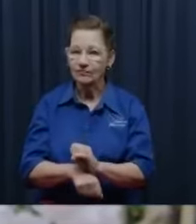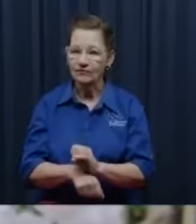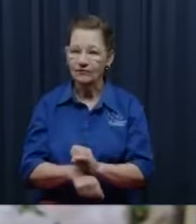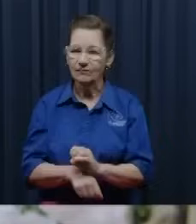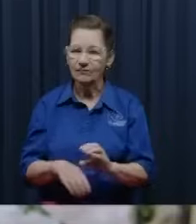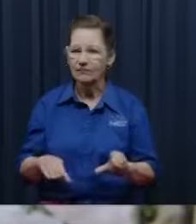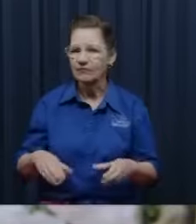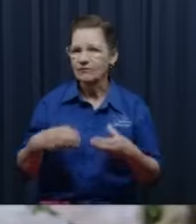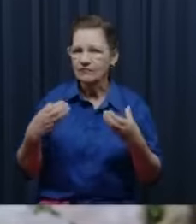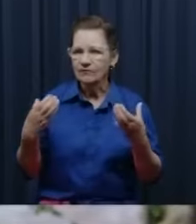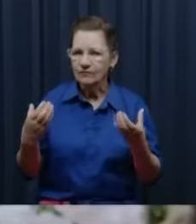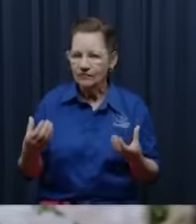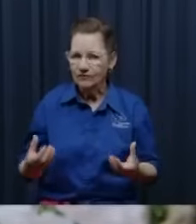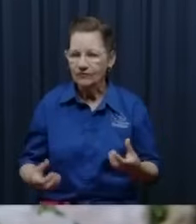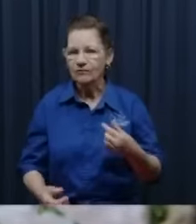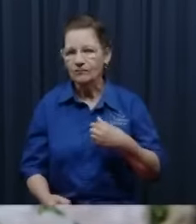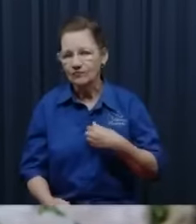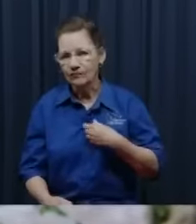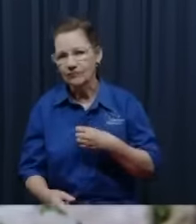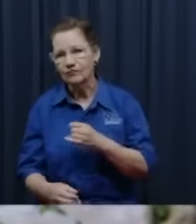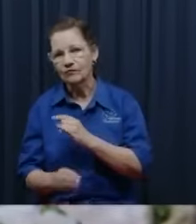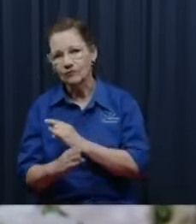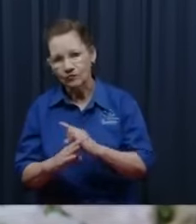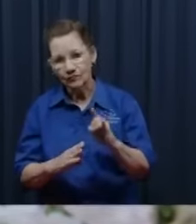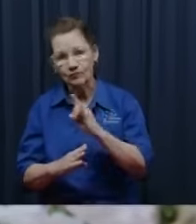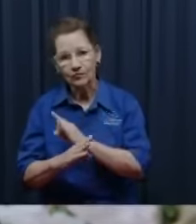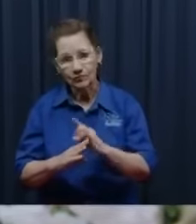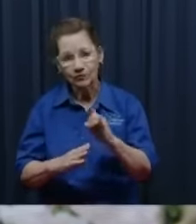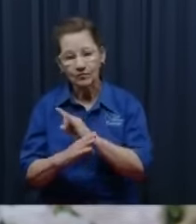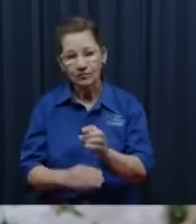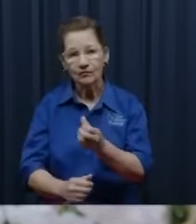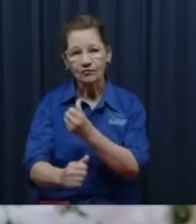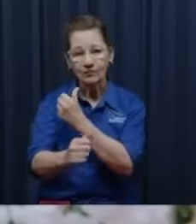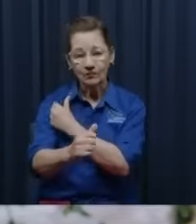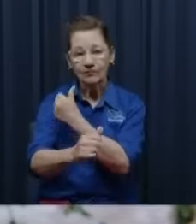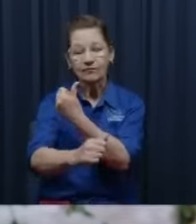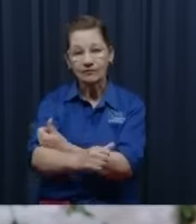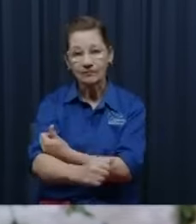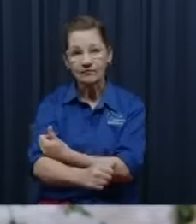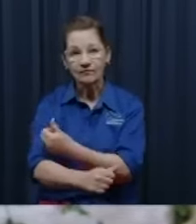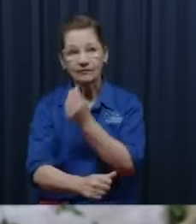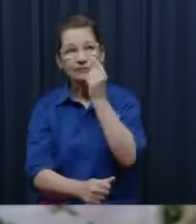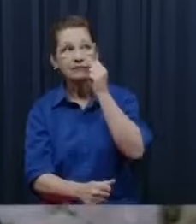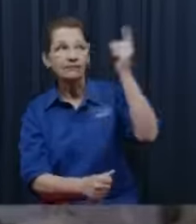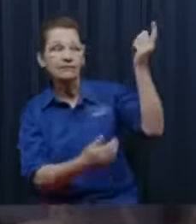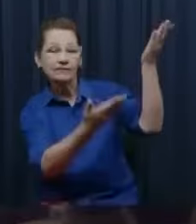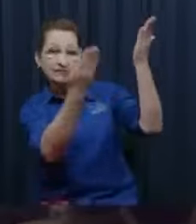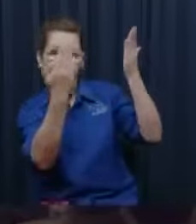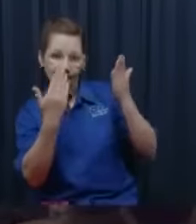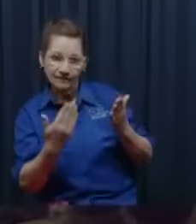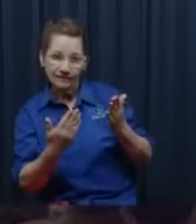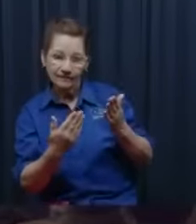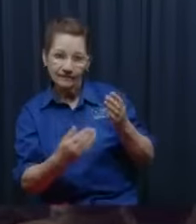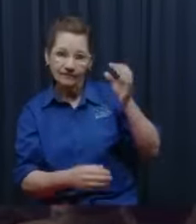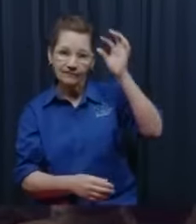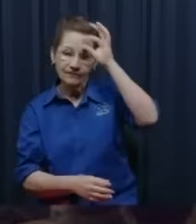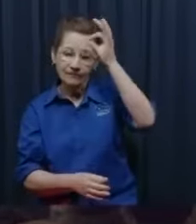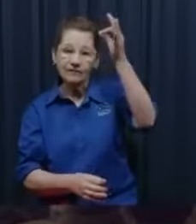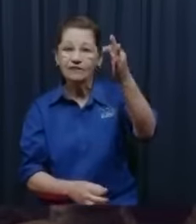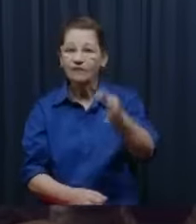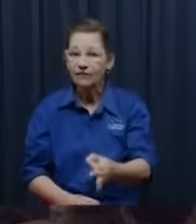como haciendo uso de la autoridad que me ha sido dada por el señor en fe